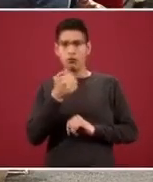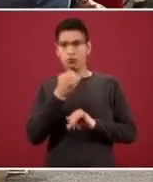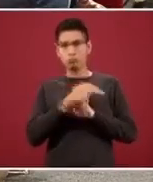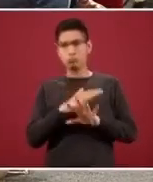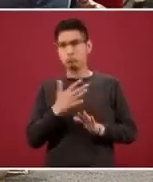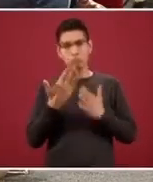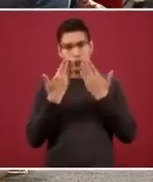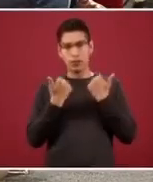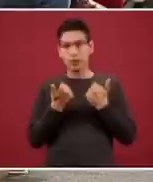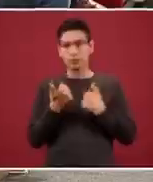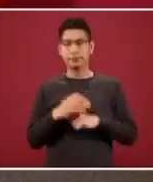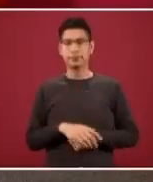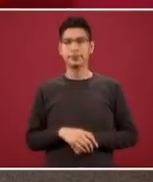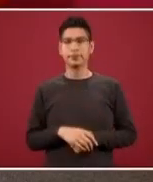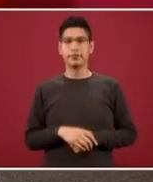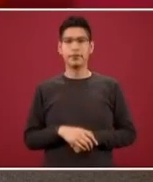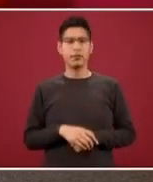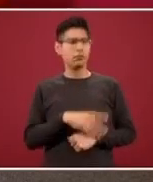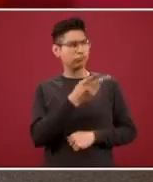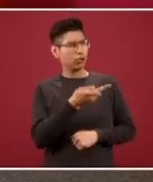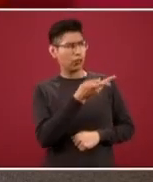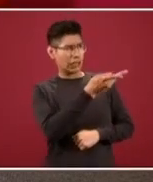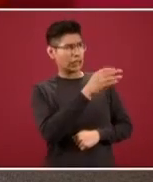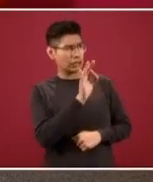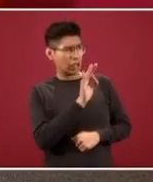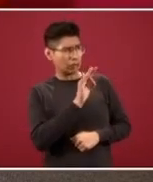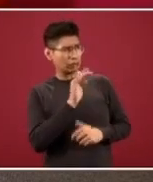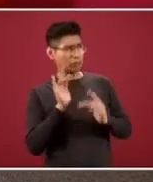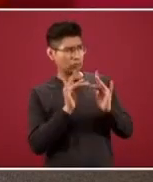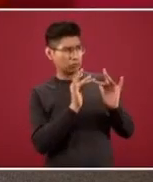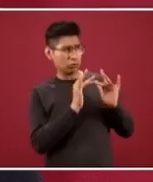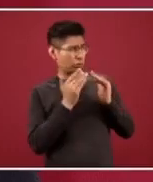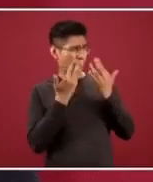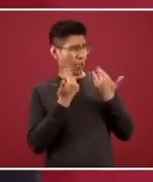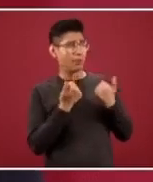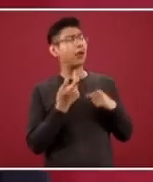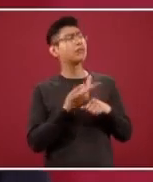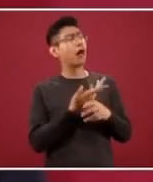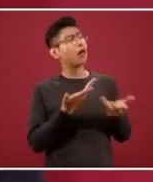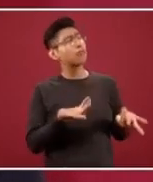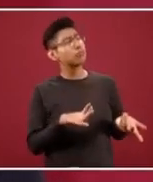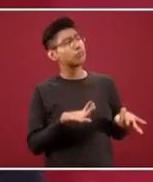tratarse? Si no se encontró el vínculo, podría tratarse.